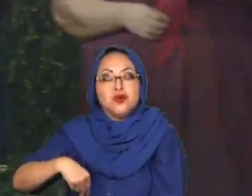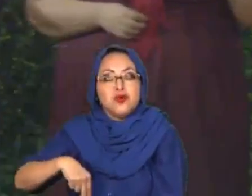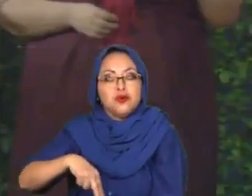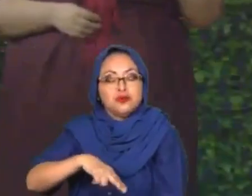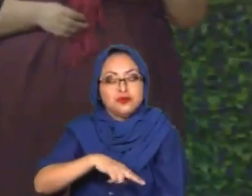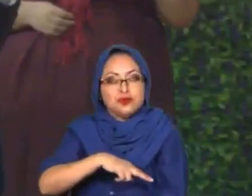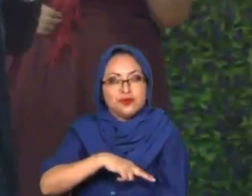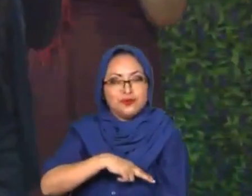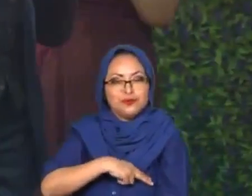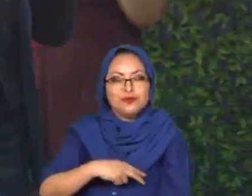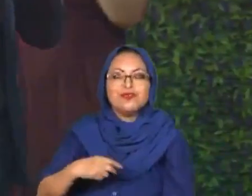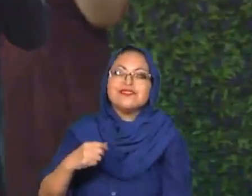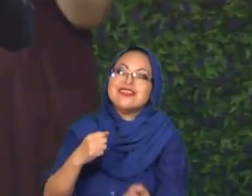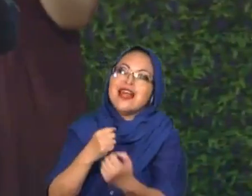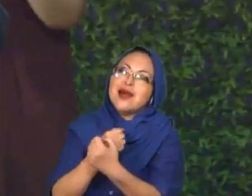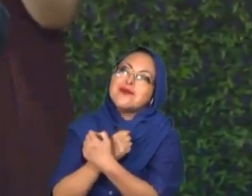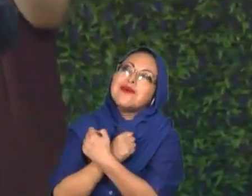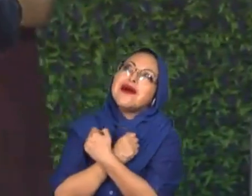Te